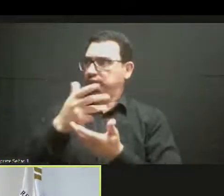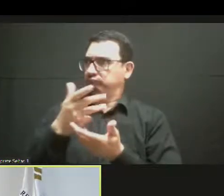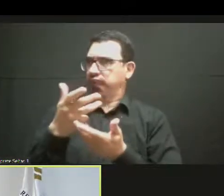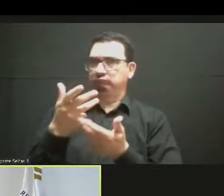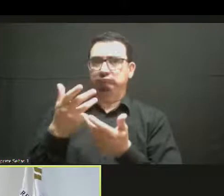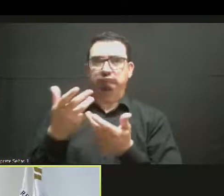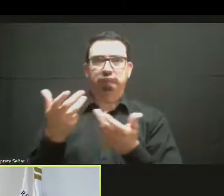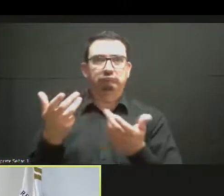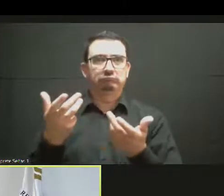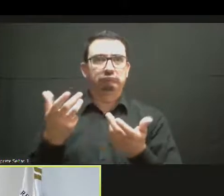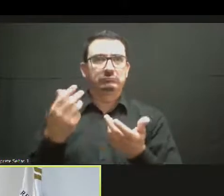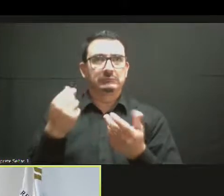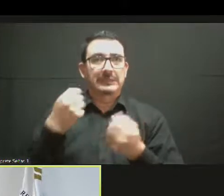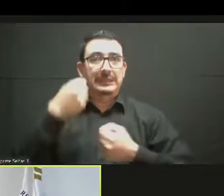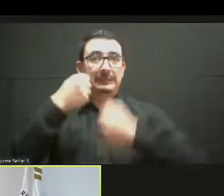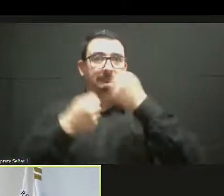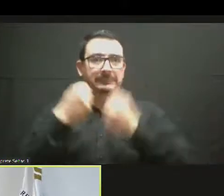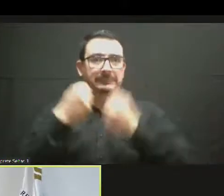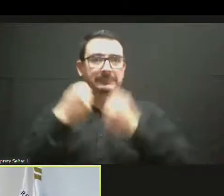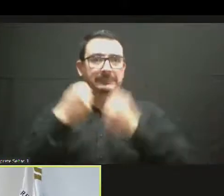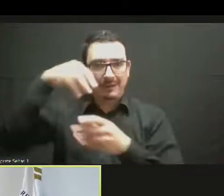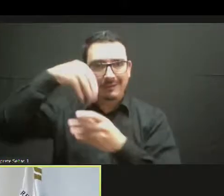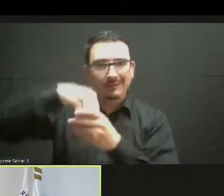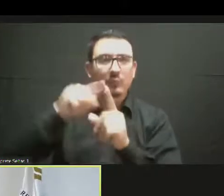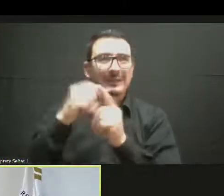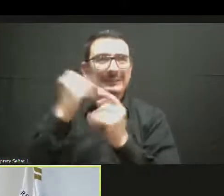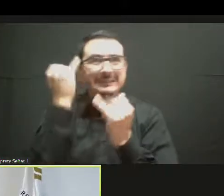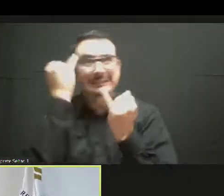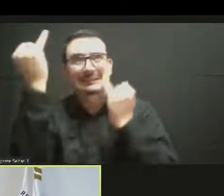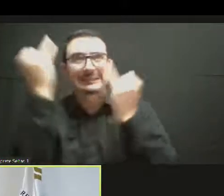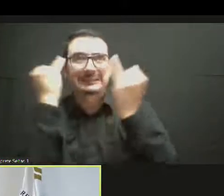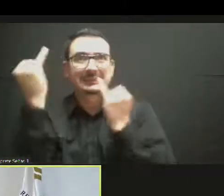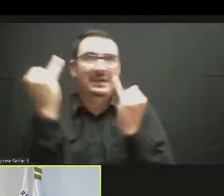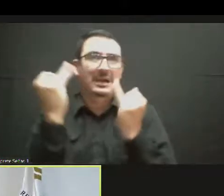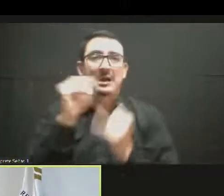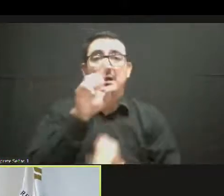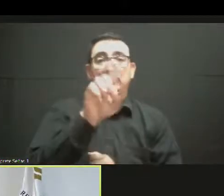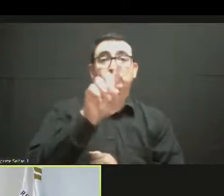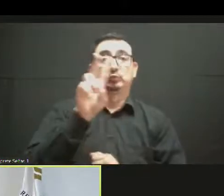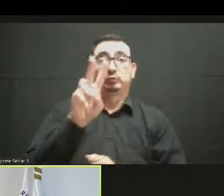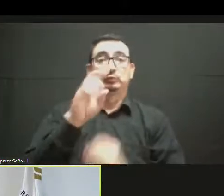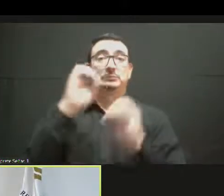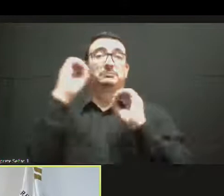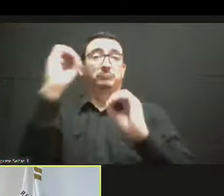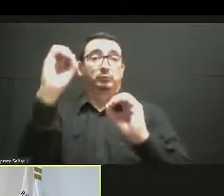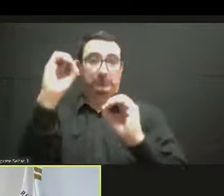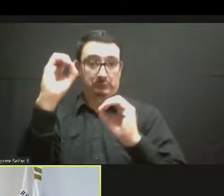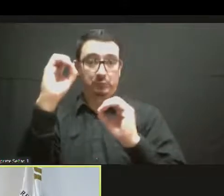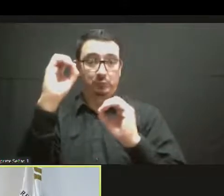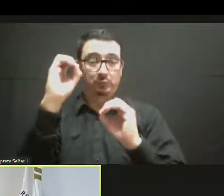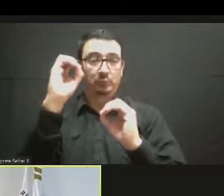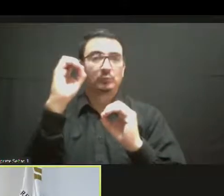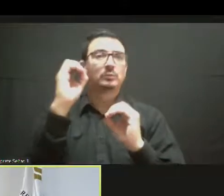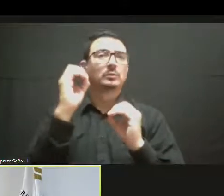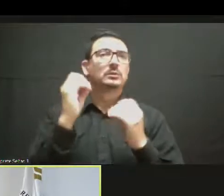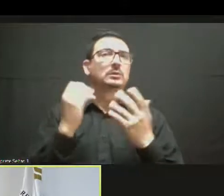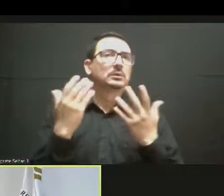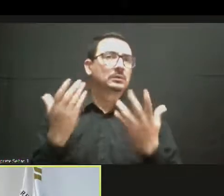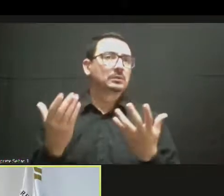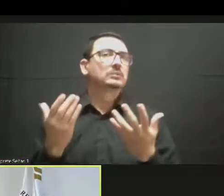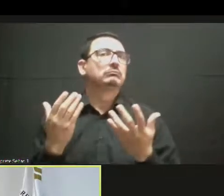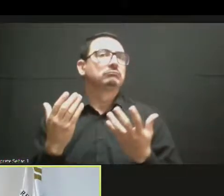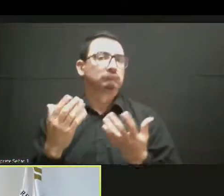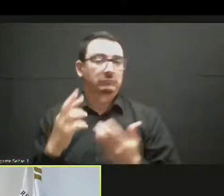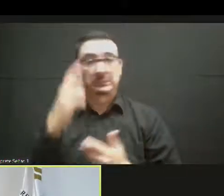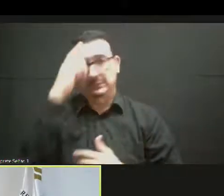modernos representaron el 12% del total de las exportaciones de servicios, por lo que nuestro país da